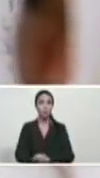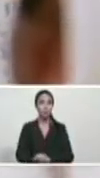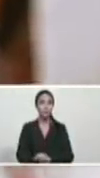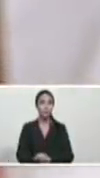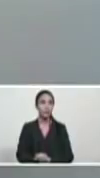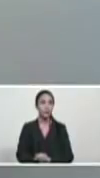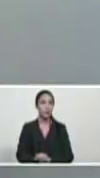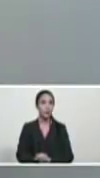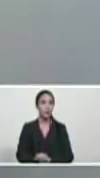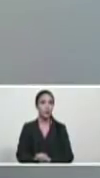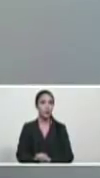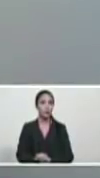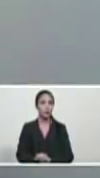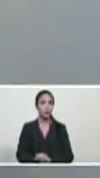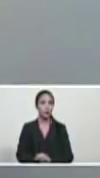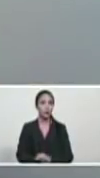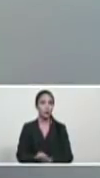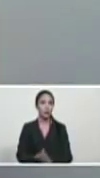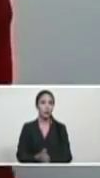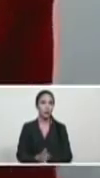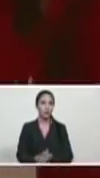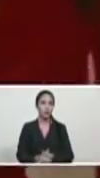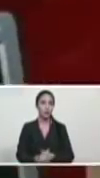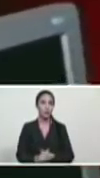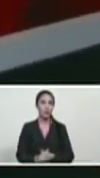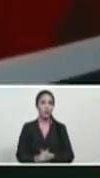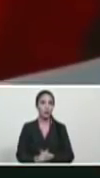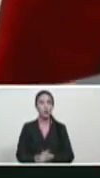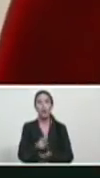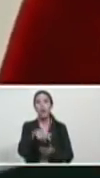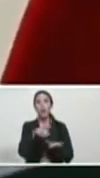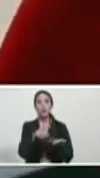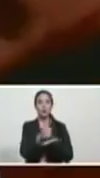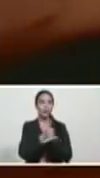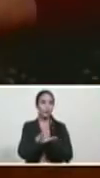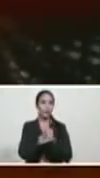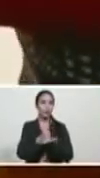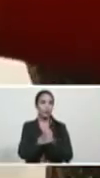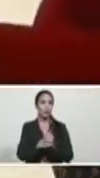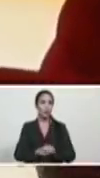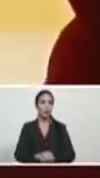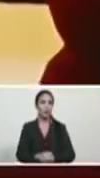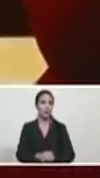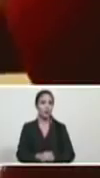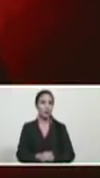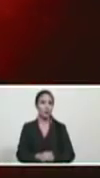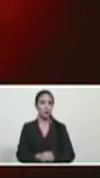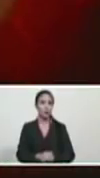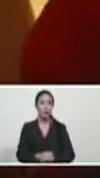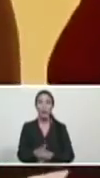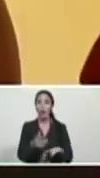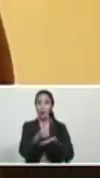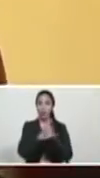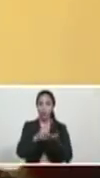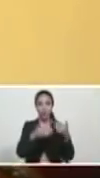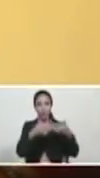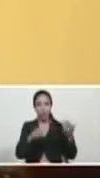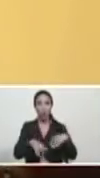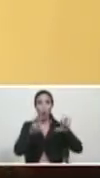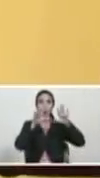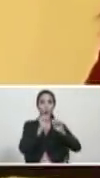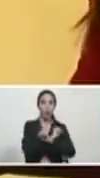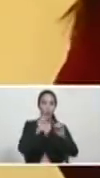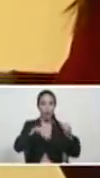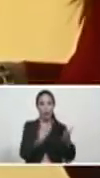laboral atendiendo a nuestro pueblo. Nuestra farmacia estará aperturada, estará abierta al público desde las 8 de la